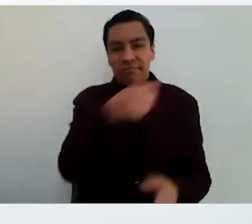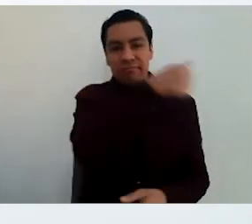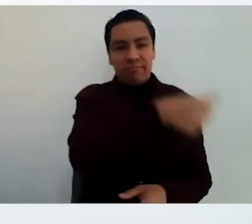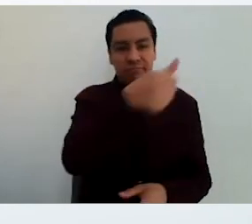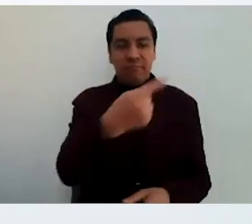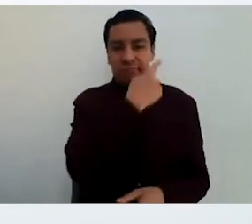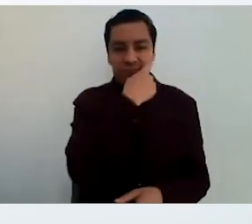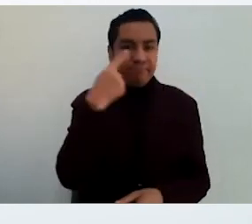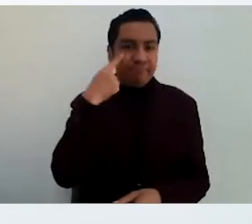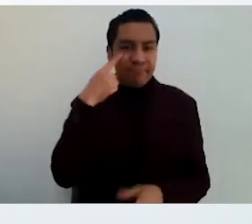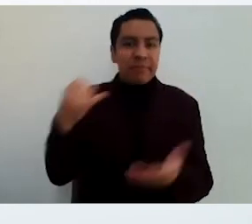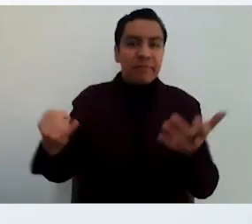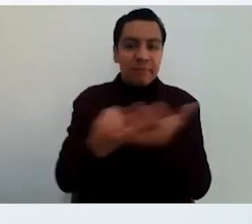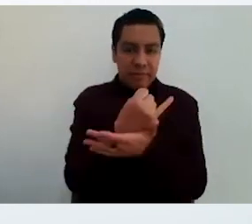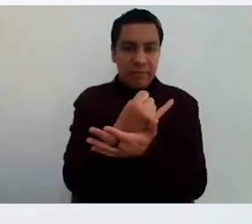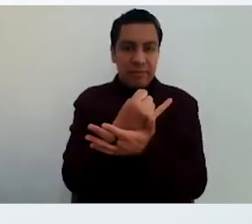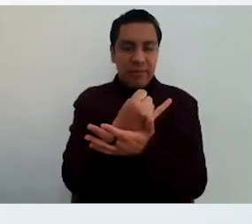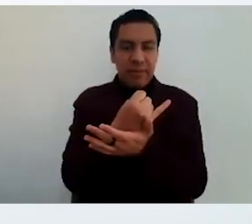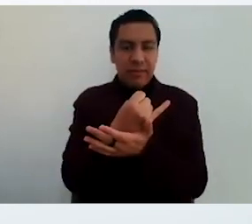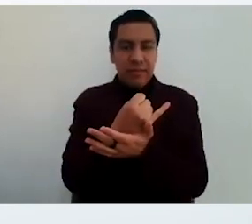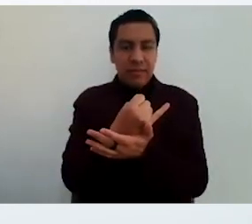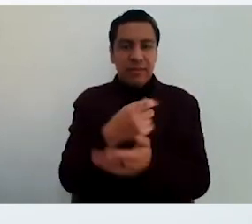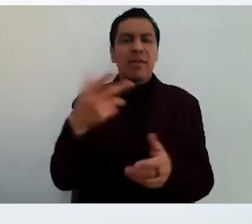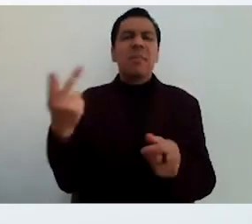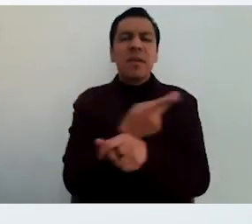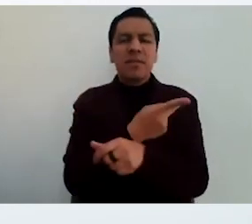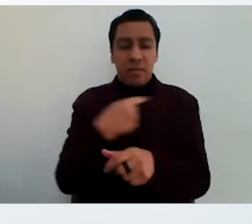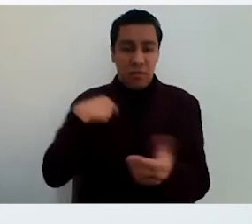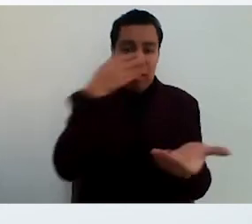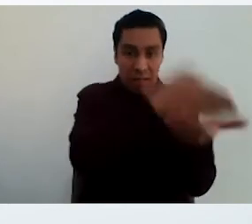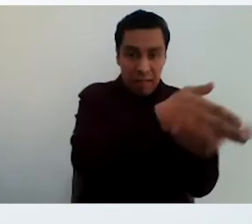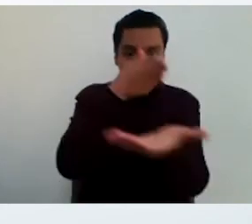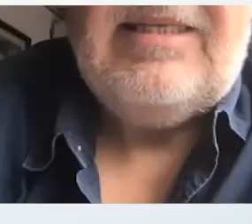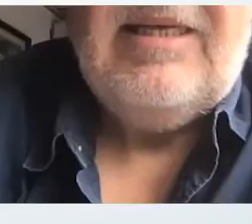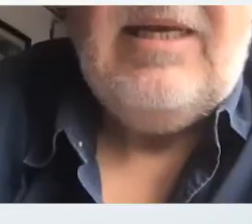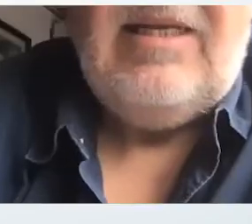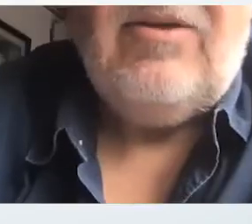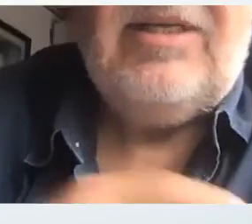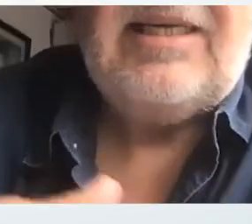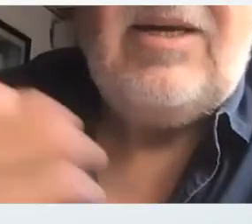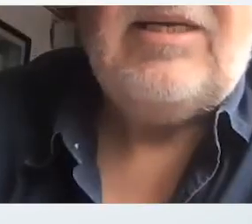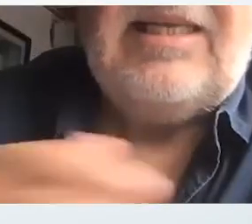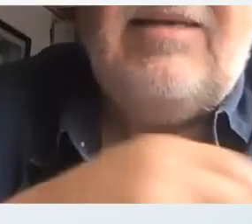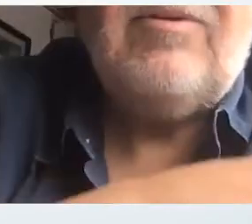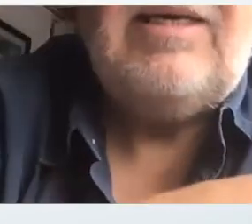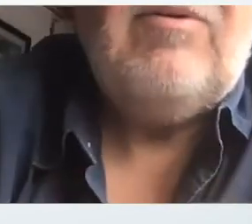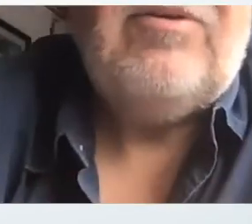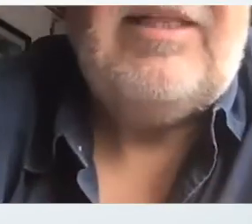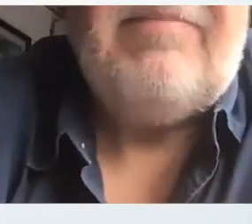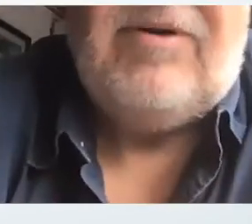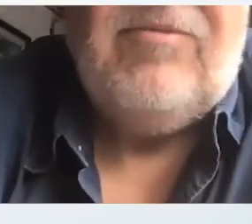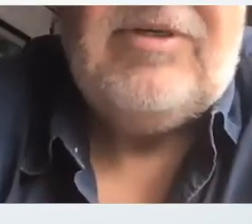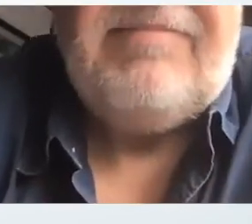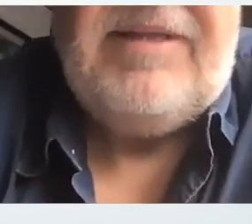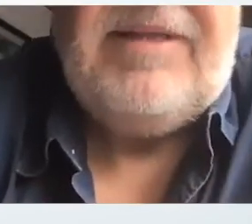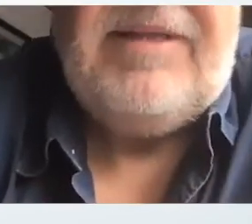esa persona tiene el derecho a contagiar y eventualmente a matar a los demás. Entonces creo que tenemos que evolucionar,